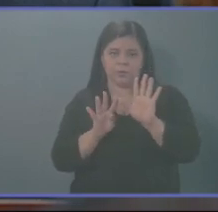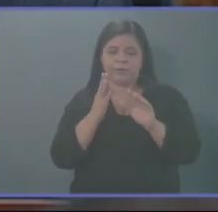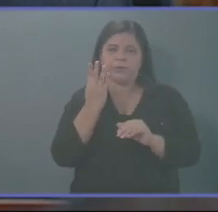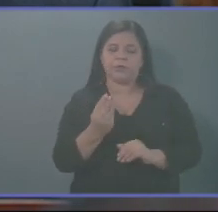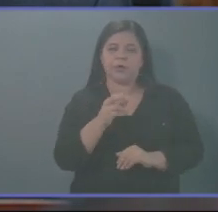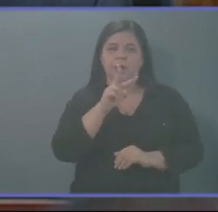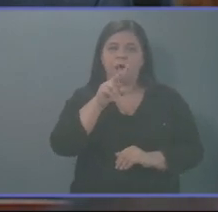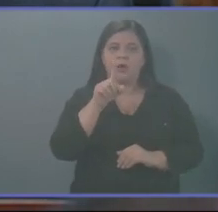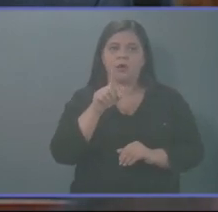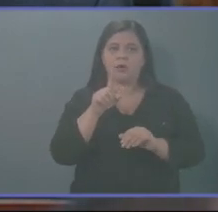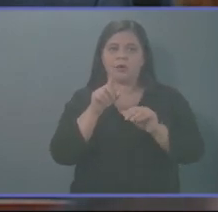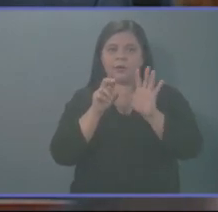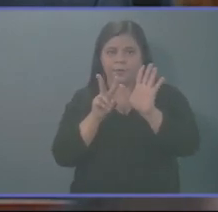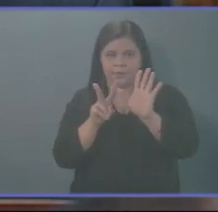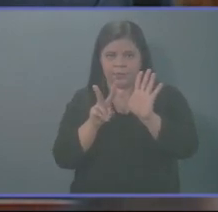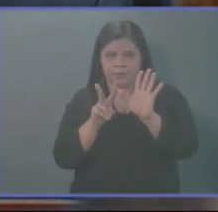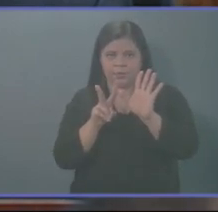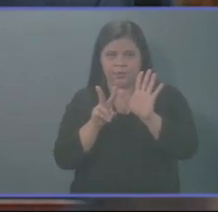27